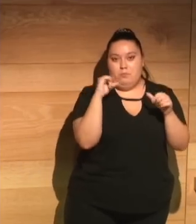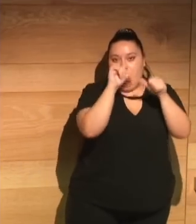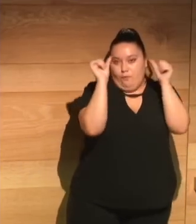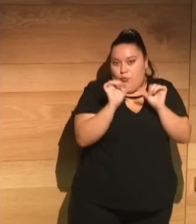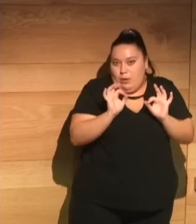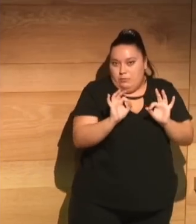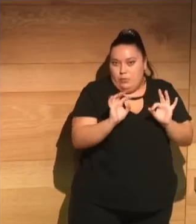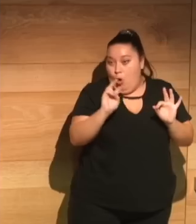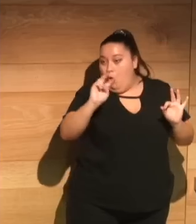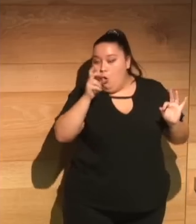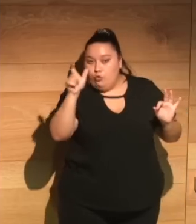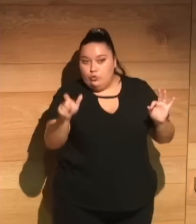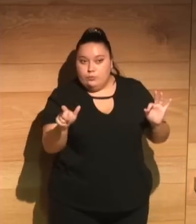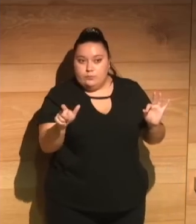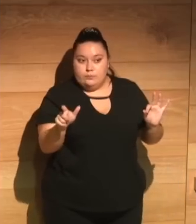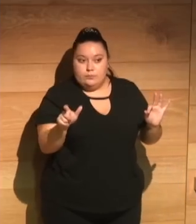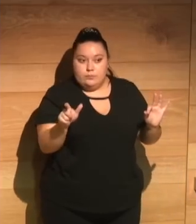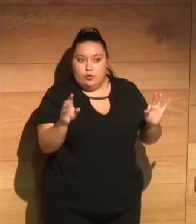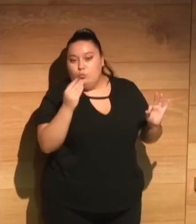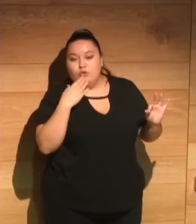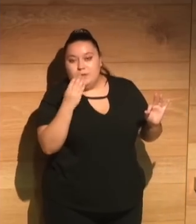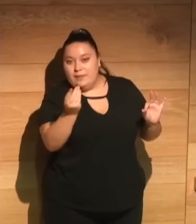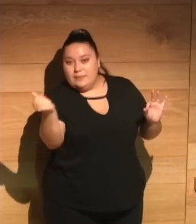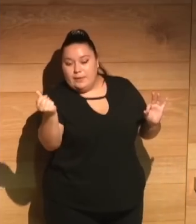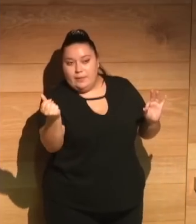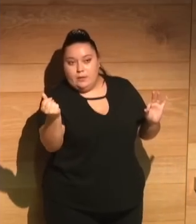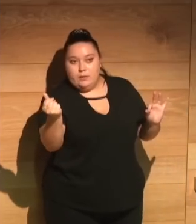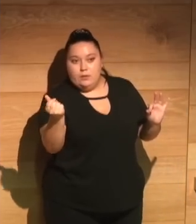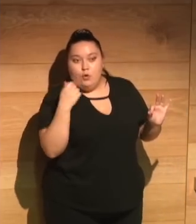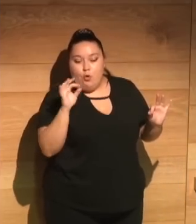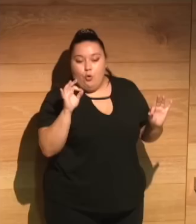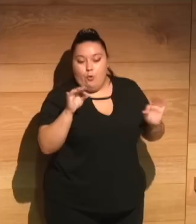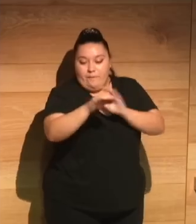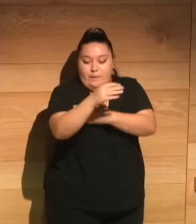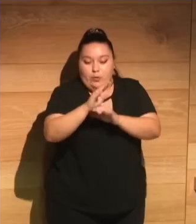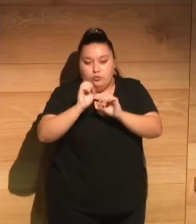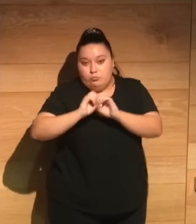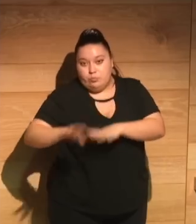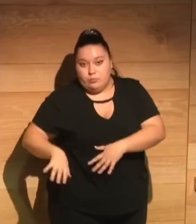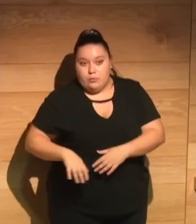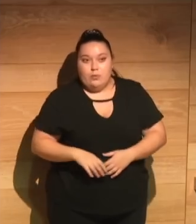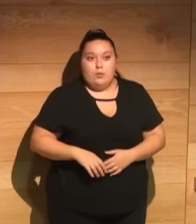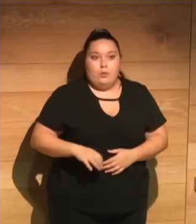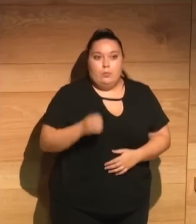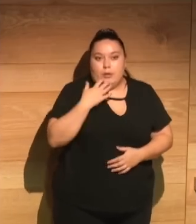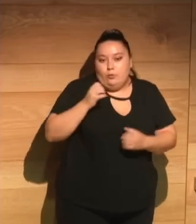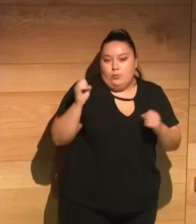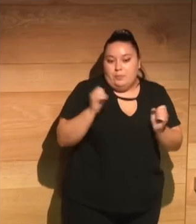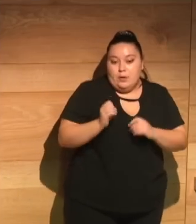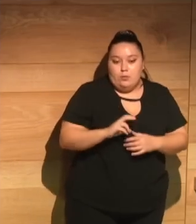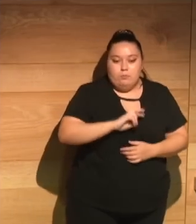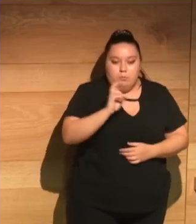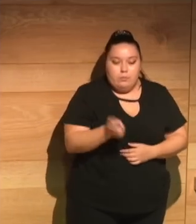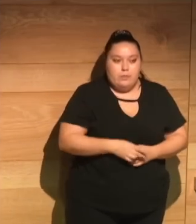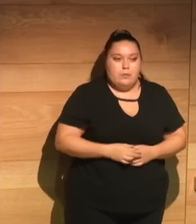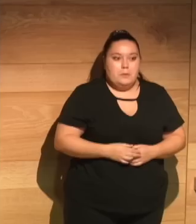y otro que muestra la desaparición de ese personaje, o ese personaje al que se le caen los brazos, o ese personaje en invierno, lo que sea, y consigues que